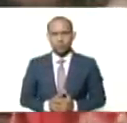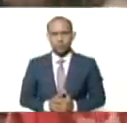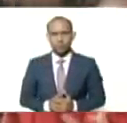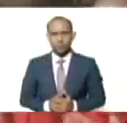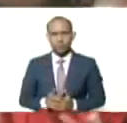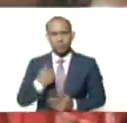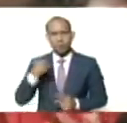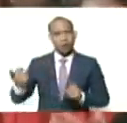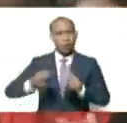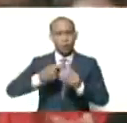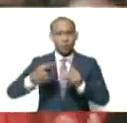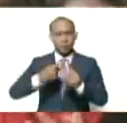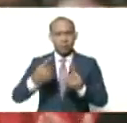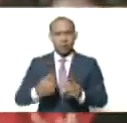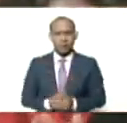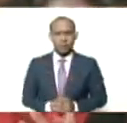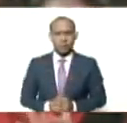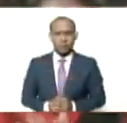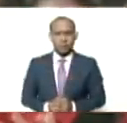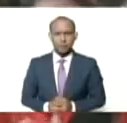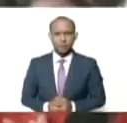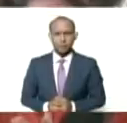Es lo primero.